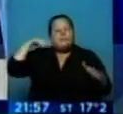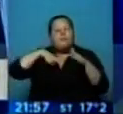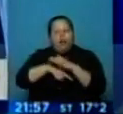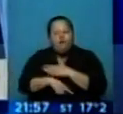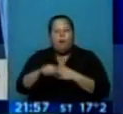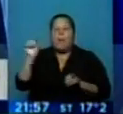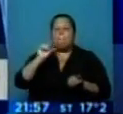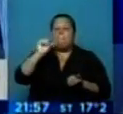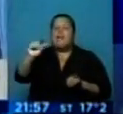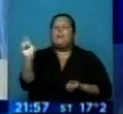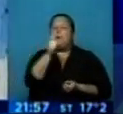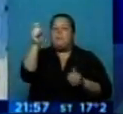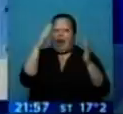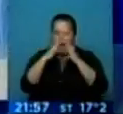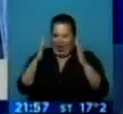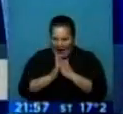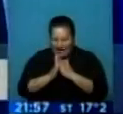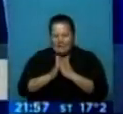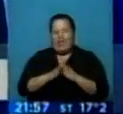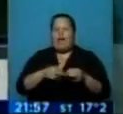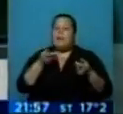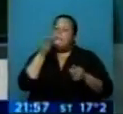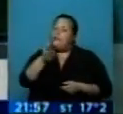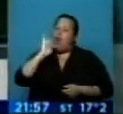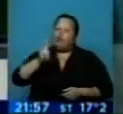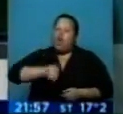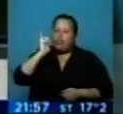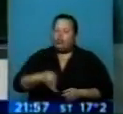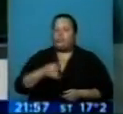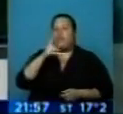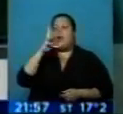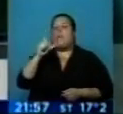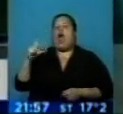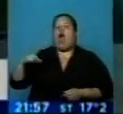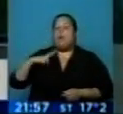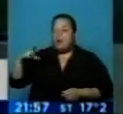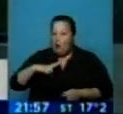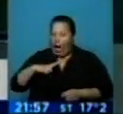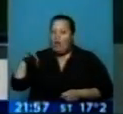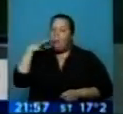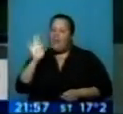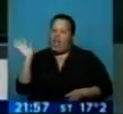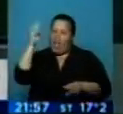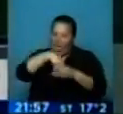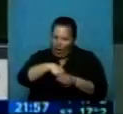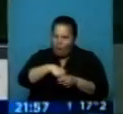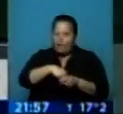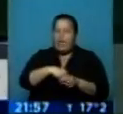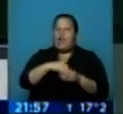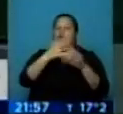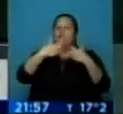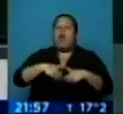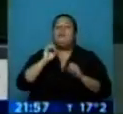Los créditos hipotecarios, exigiéndole a la banca privada que se sume al